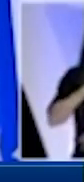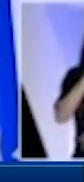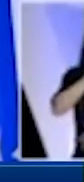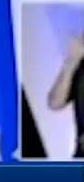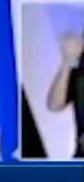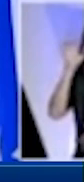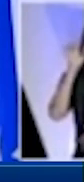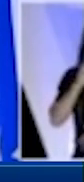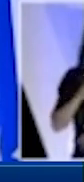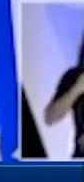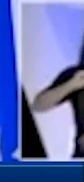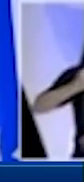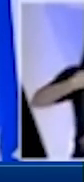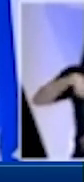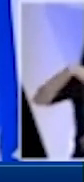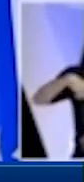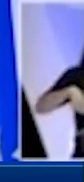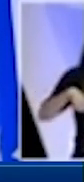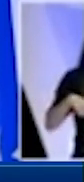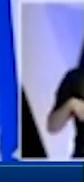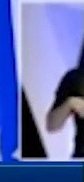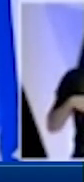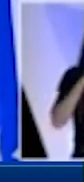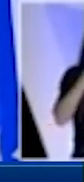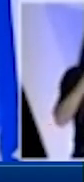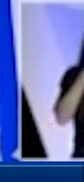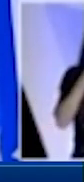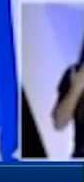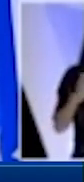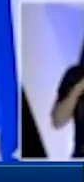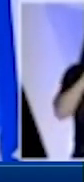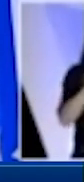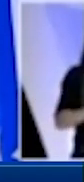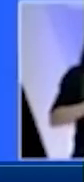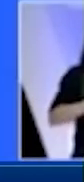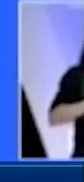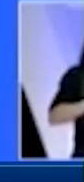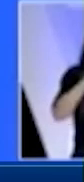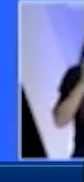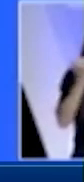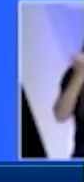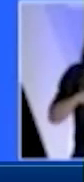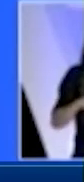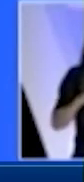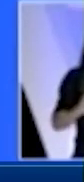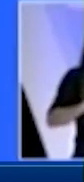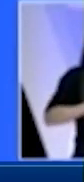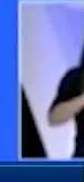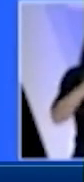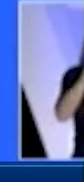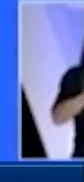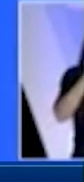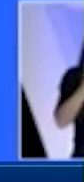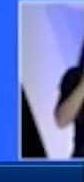2050? Pénsate ahora, piensa lo que hay mañana, lo que tenemos que hacer mañana. Hay que pensar en los 4 millones